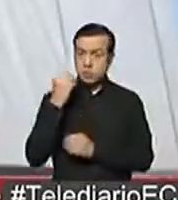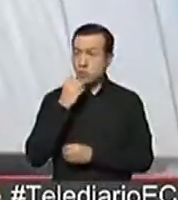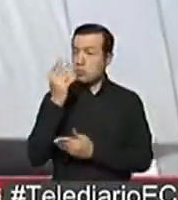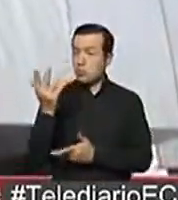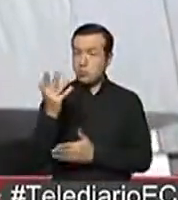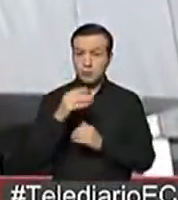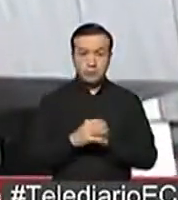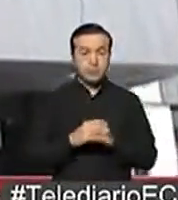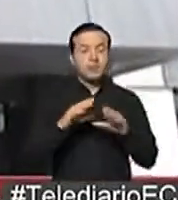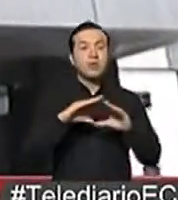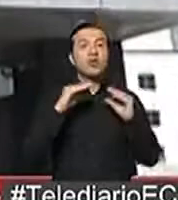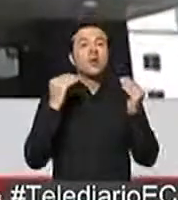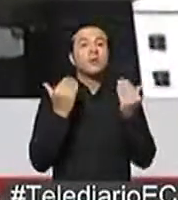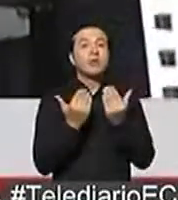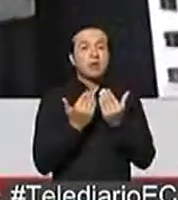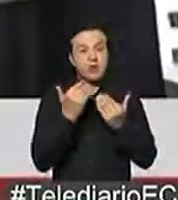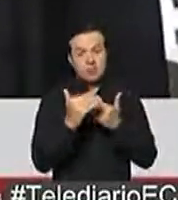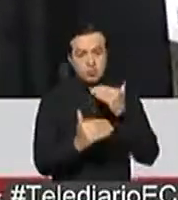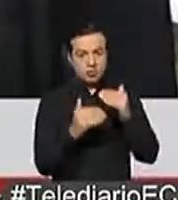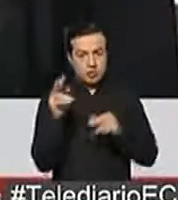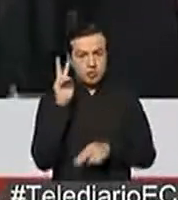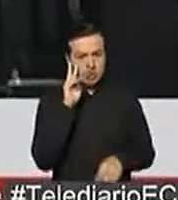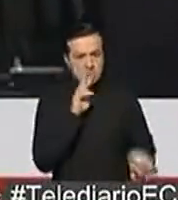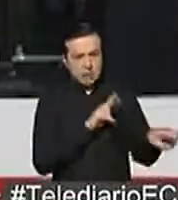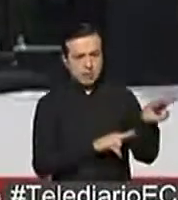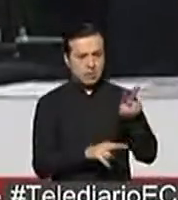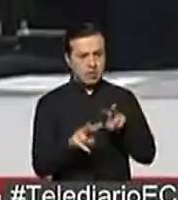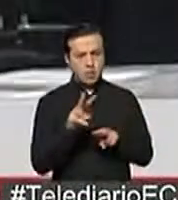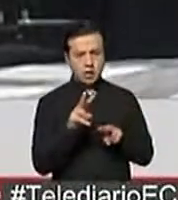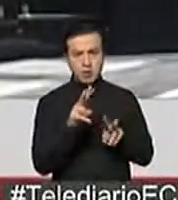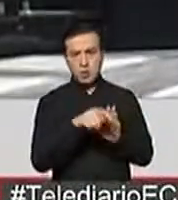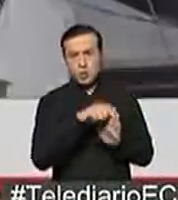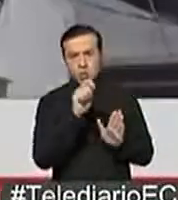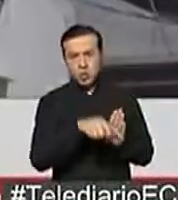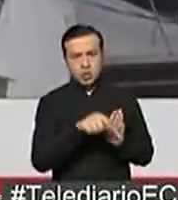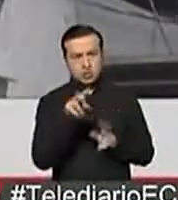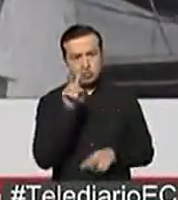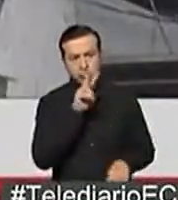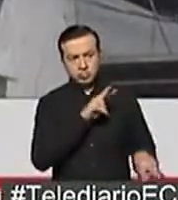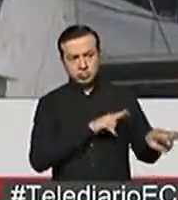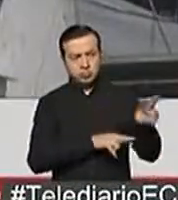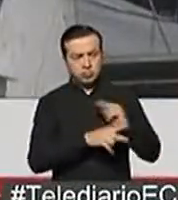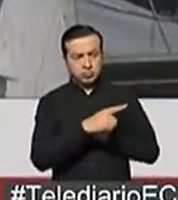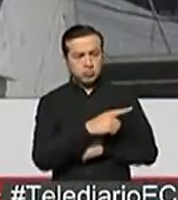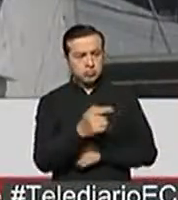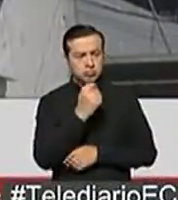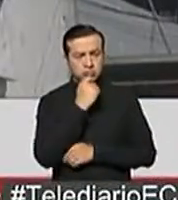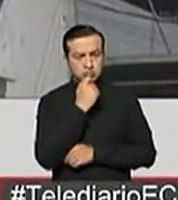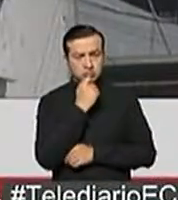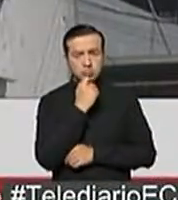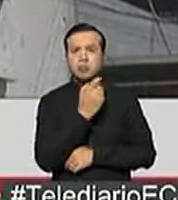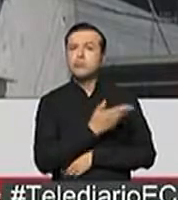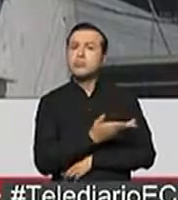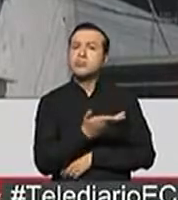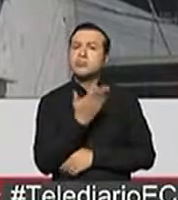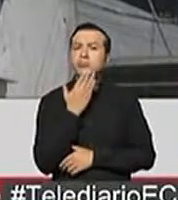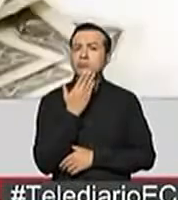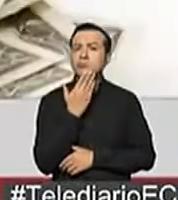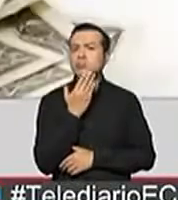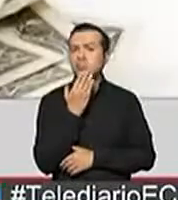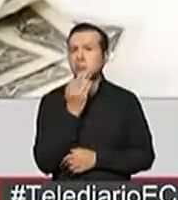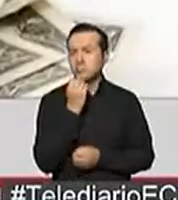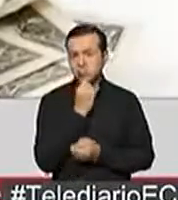El comité que forma parte del proceso de evaluación que el Consejo de la Judicatura realiza a los jueces y conjueces de la Corte Nacional de